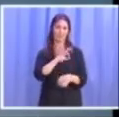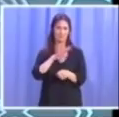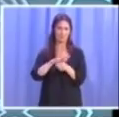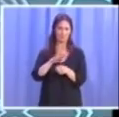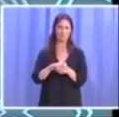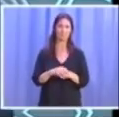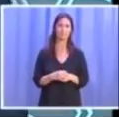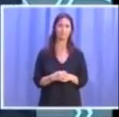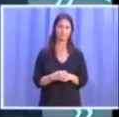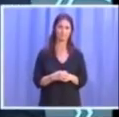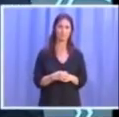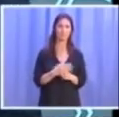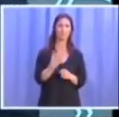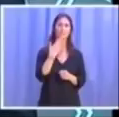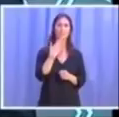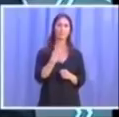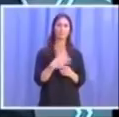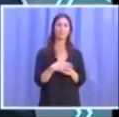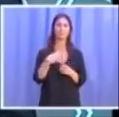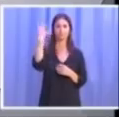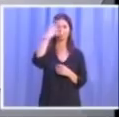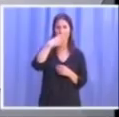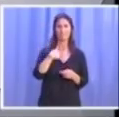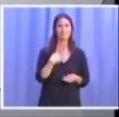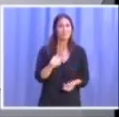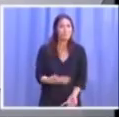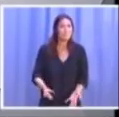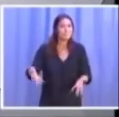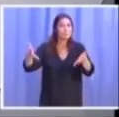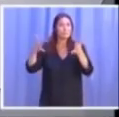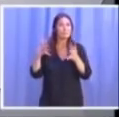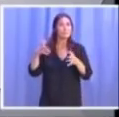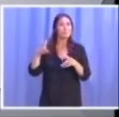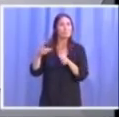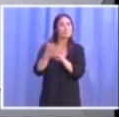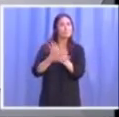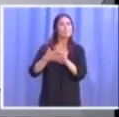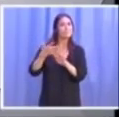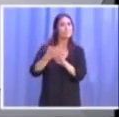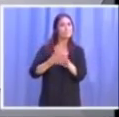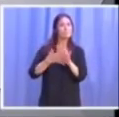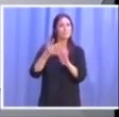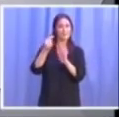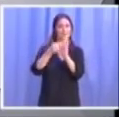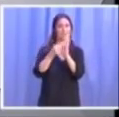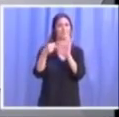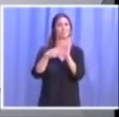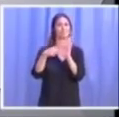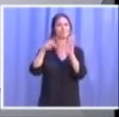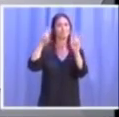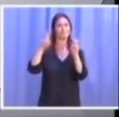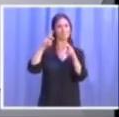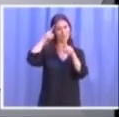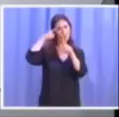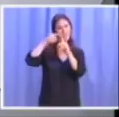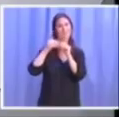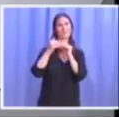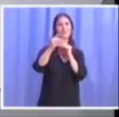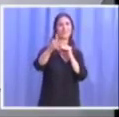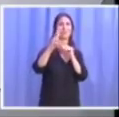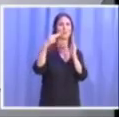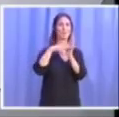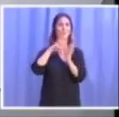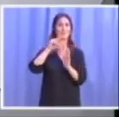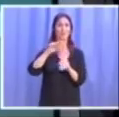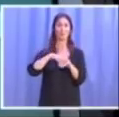Gutiérrez. Luis Salvador, su turno. Me encanta que se haya planteado este epígrafe precisamente con el horizonte de 2031, entre otras